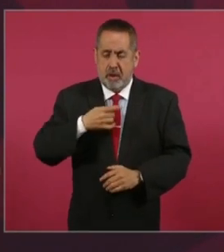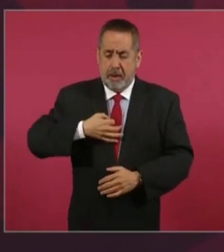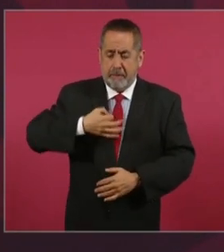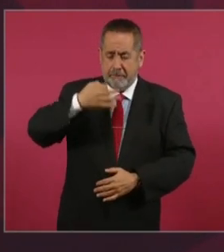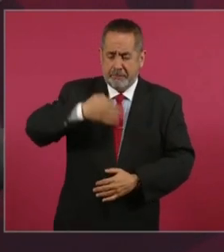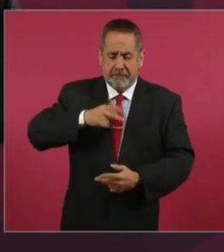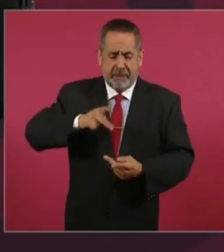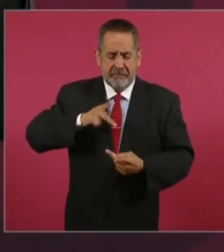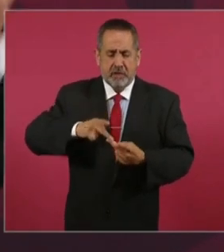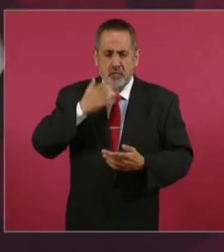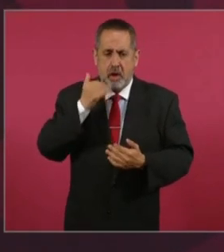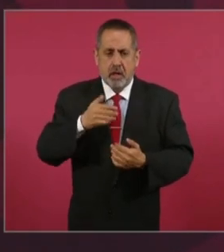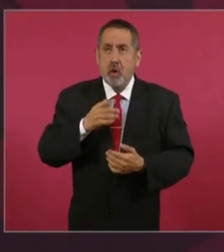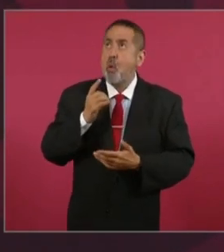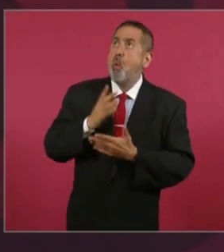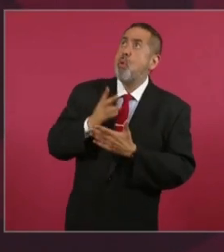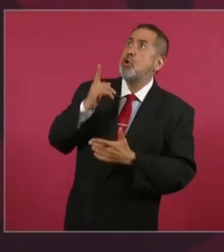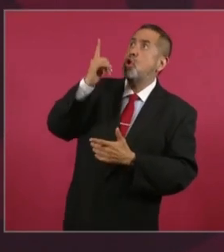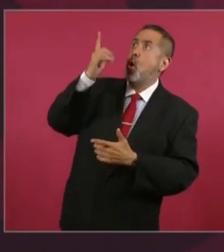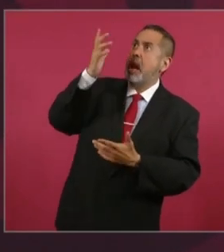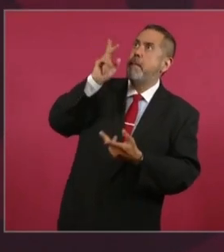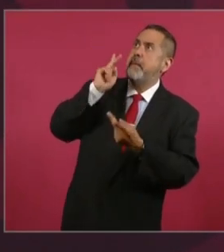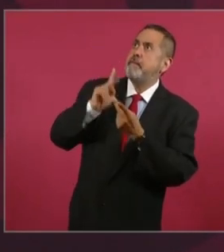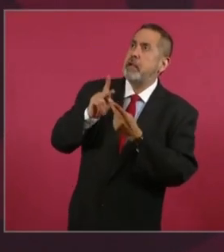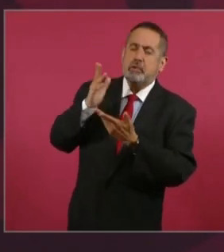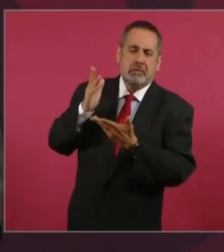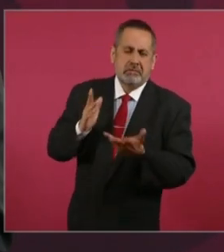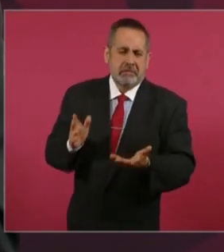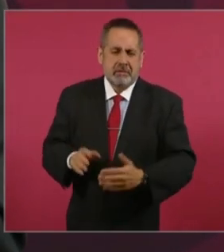perfectos solamente el creador